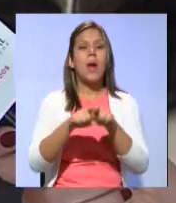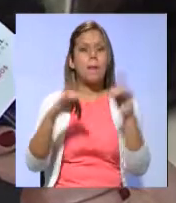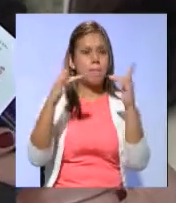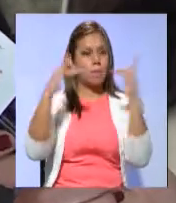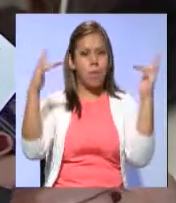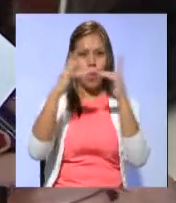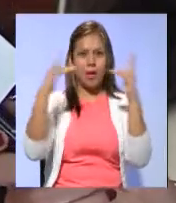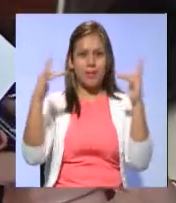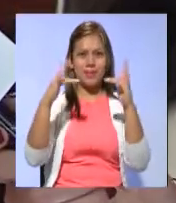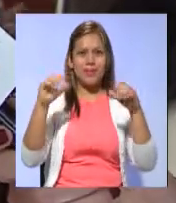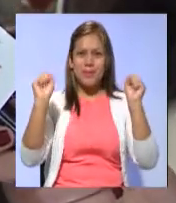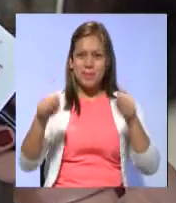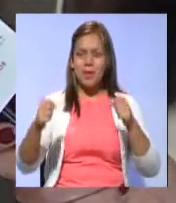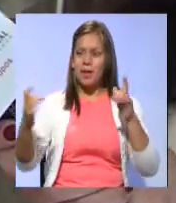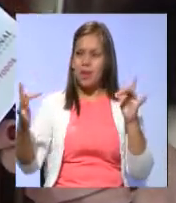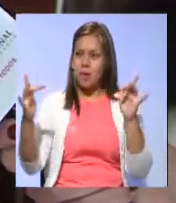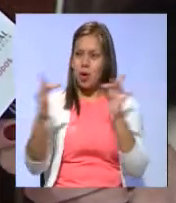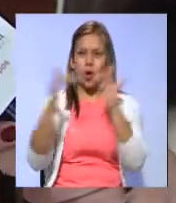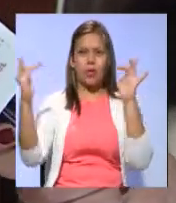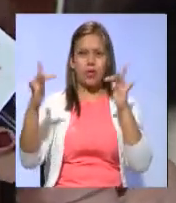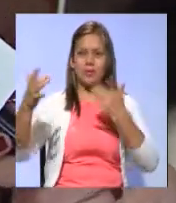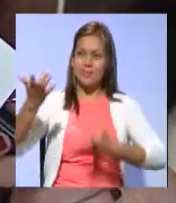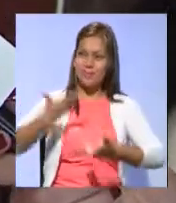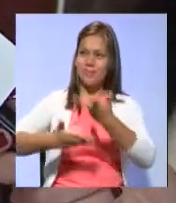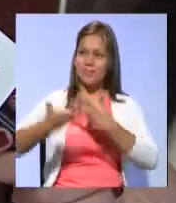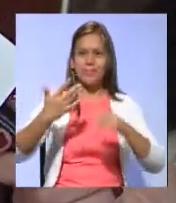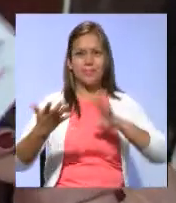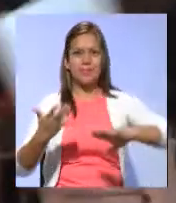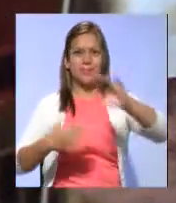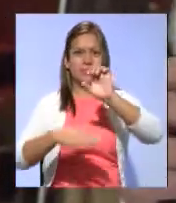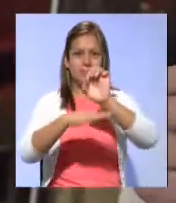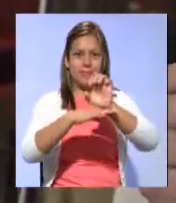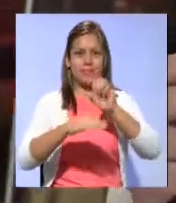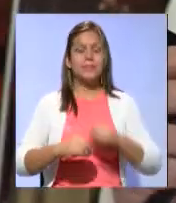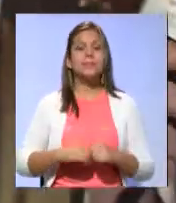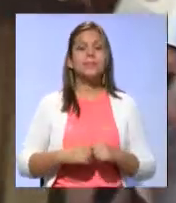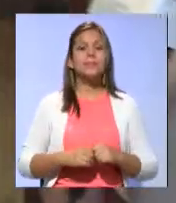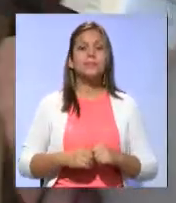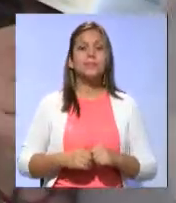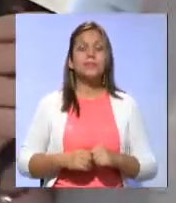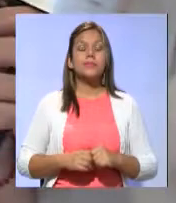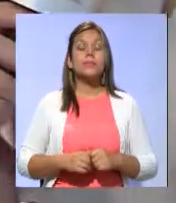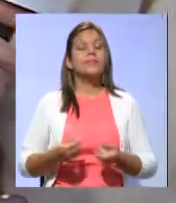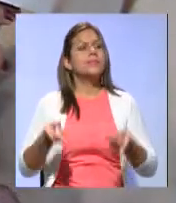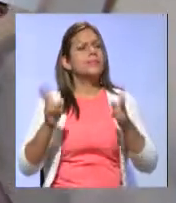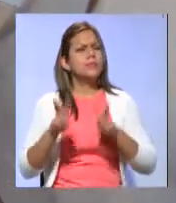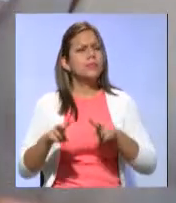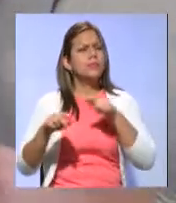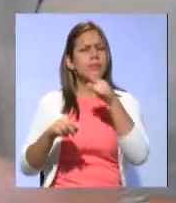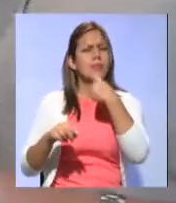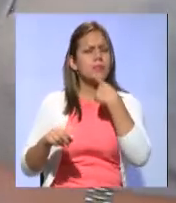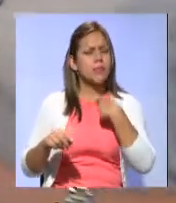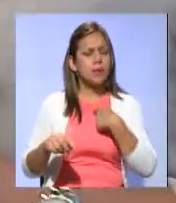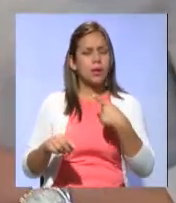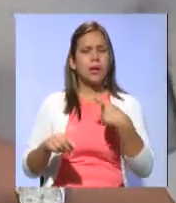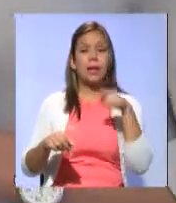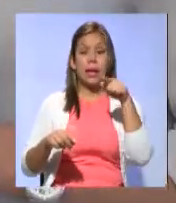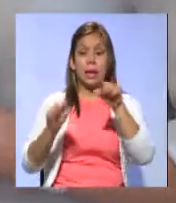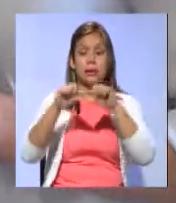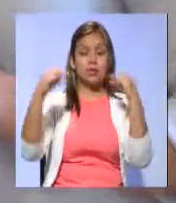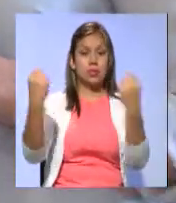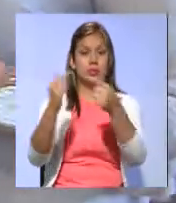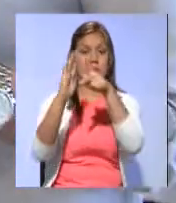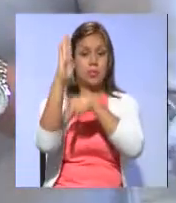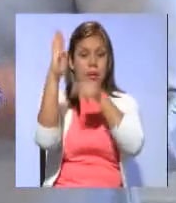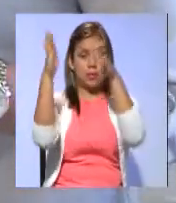diferentes autoridades de todo el estado del país, del Ecuador. Ahora también, asambleísta, se hablaba del hecho de que a través de este grupo